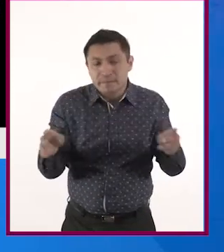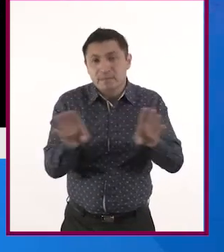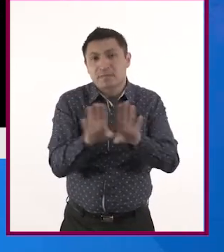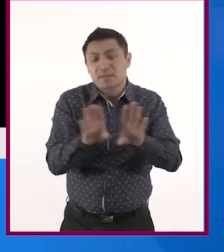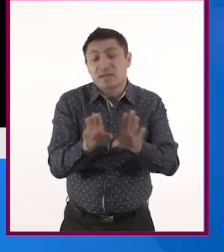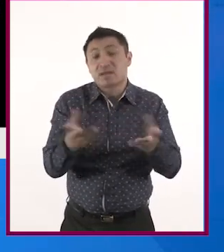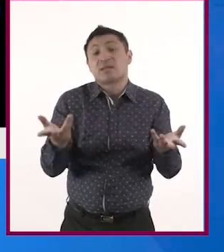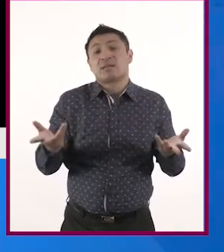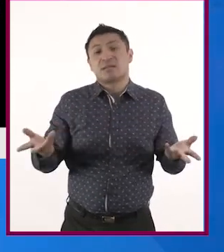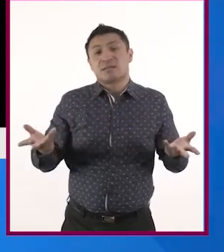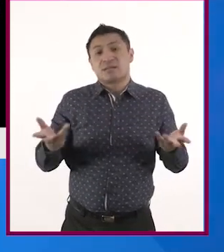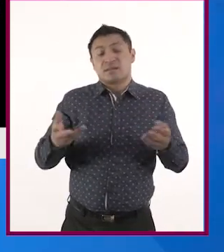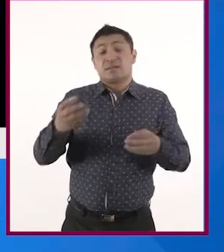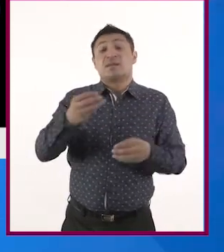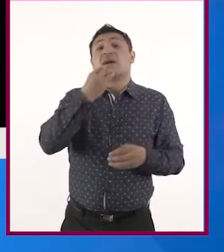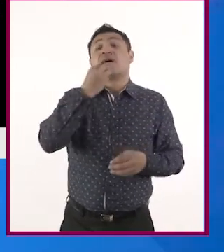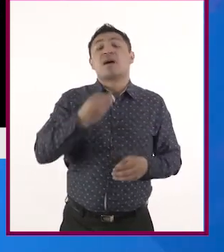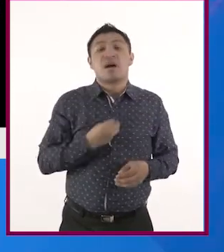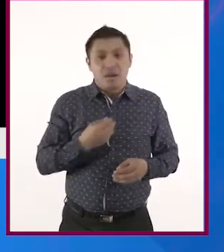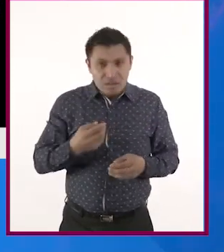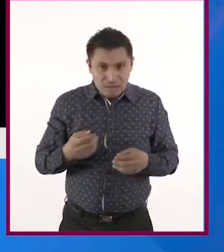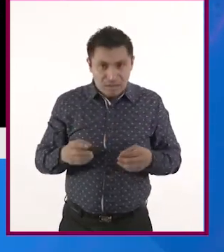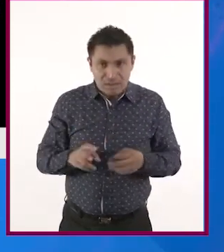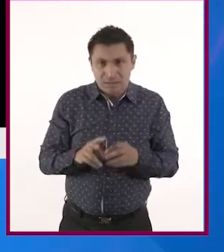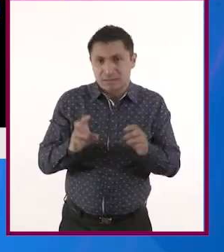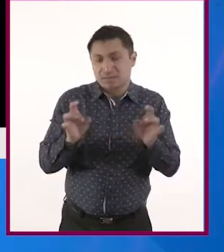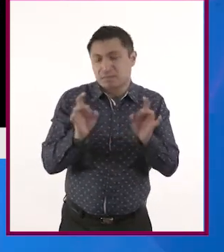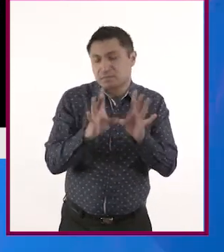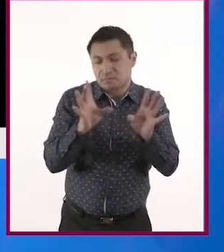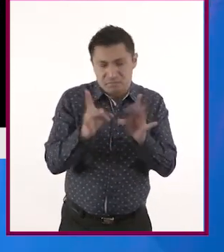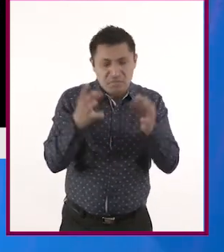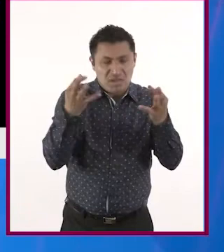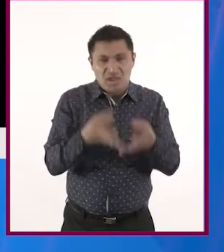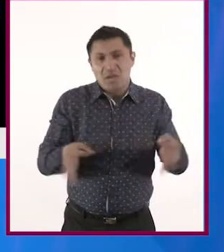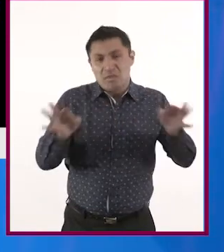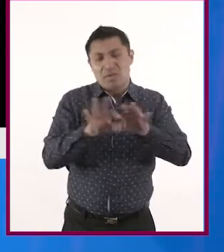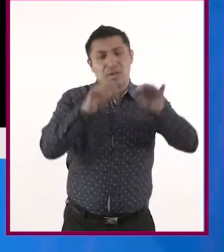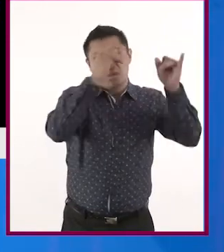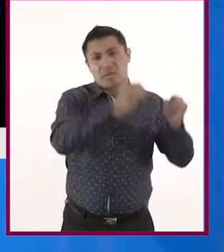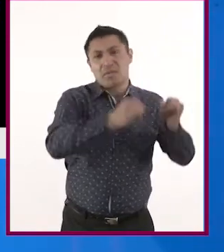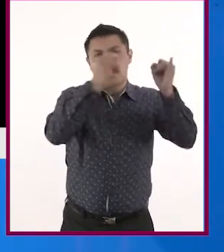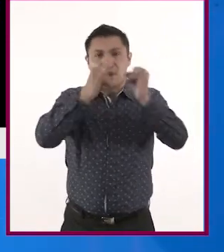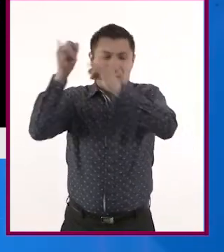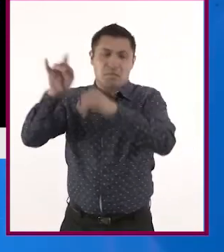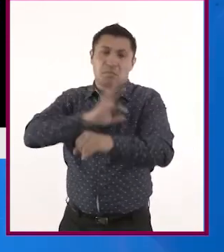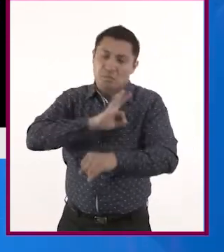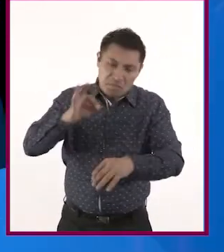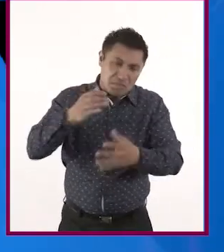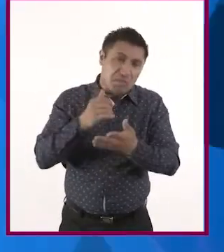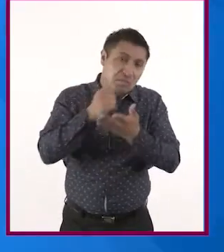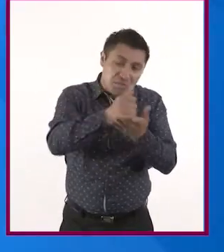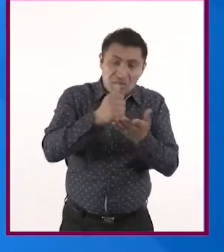más allá de las cuestiones muy importantes que a nivel personal podemos cambiar y decidir.